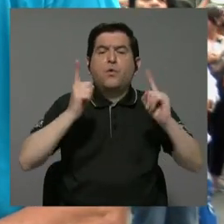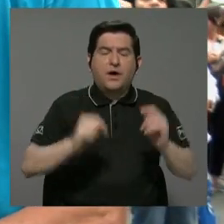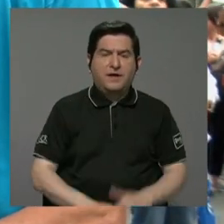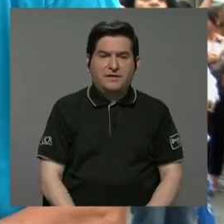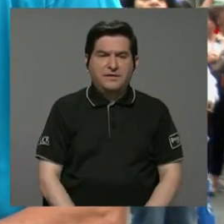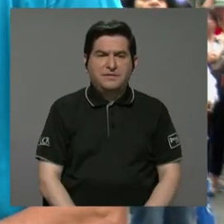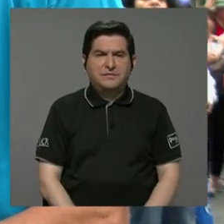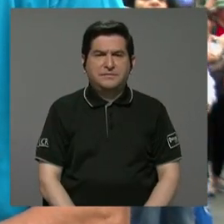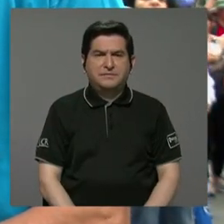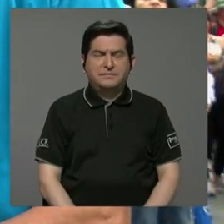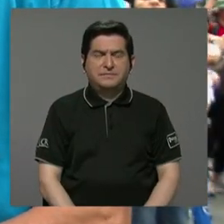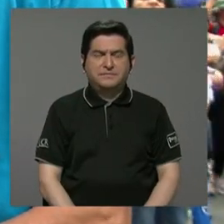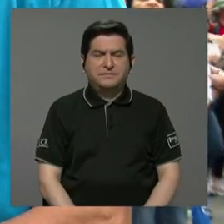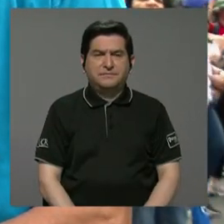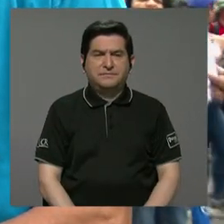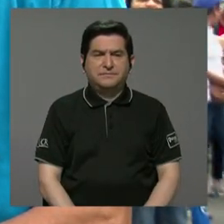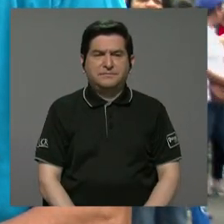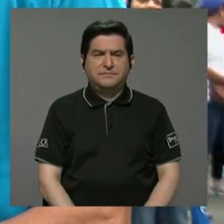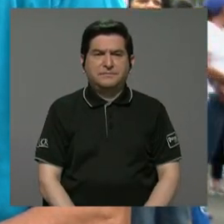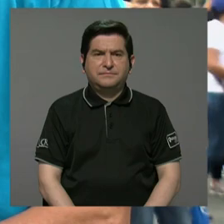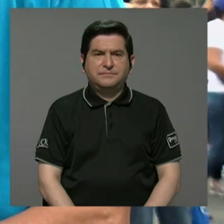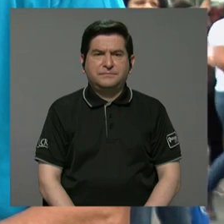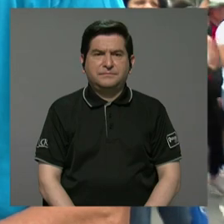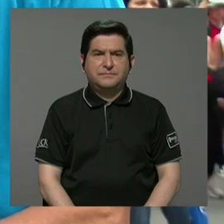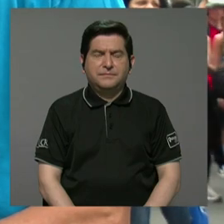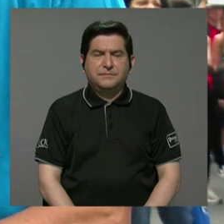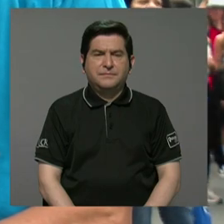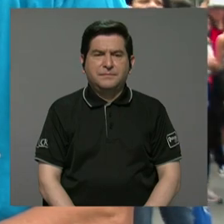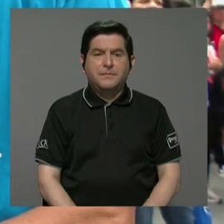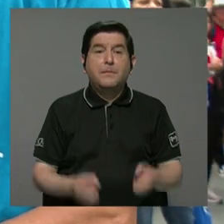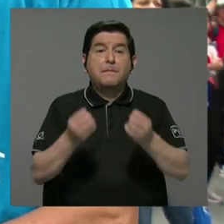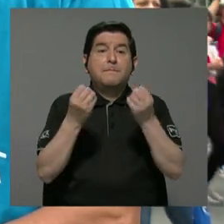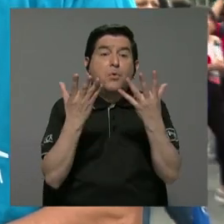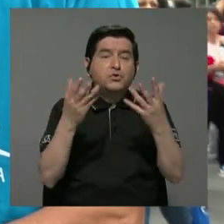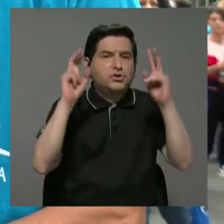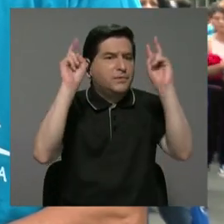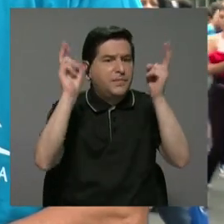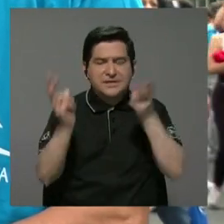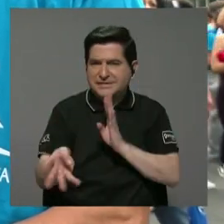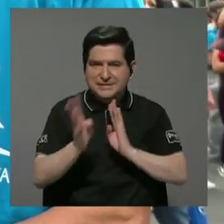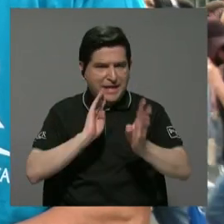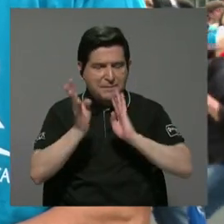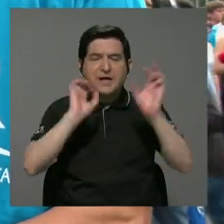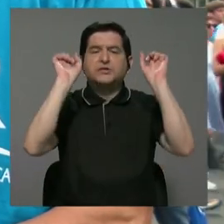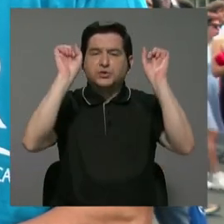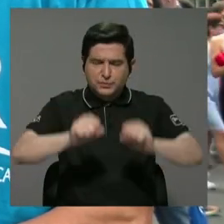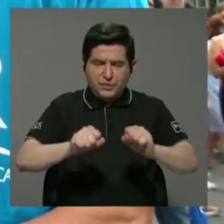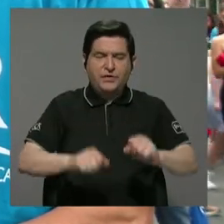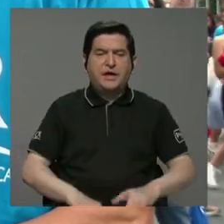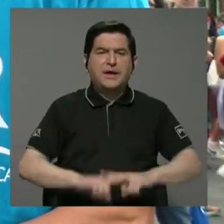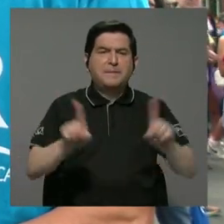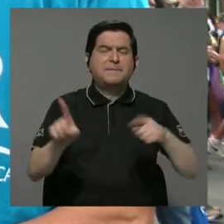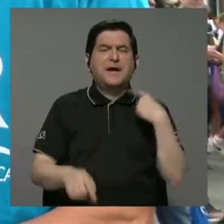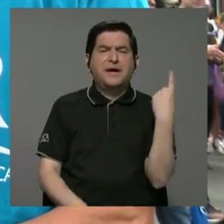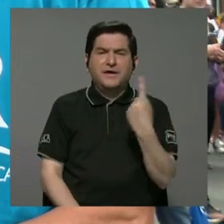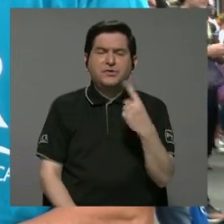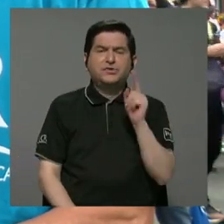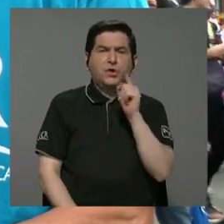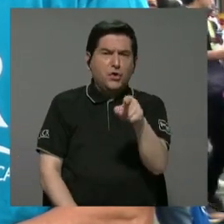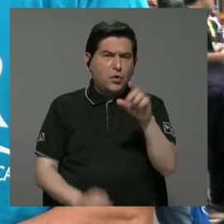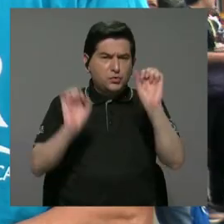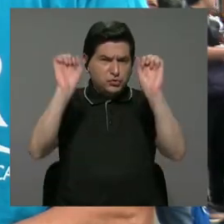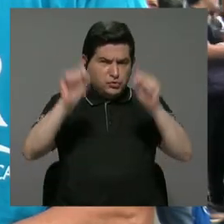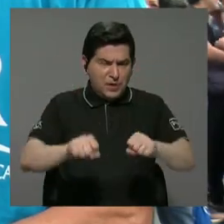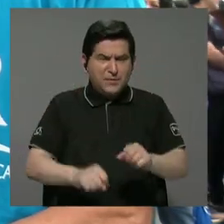son muchas las de los temas que podemos hablar, pero nada más para que usted